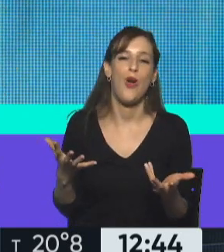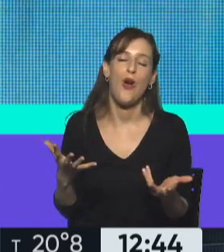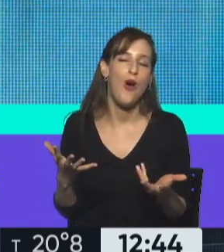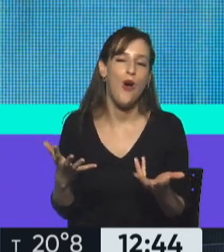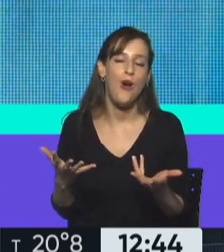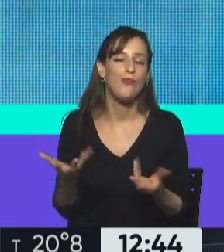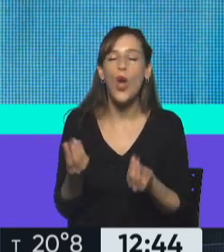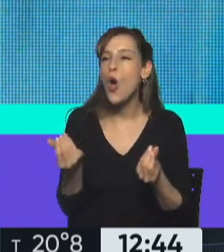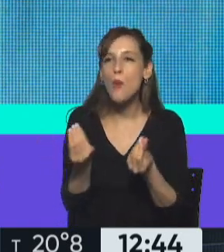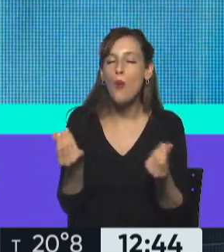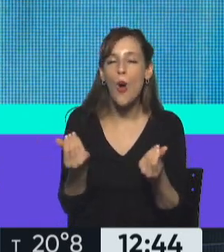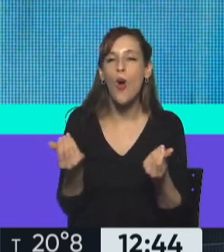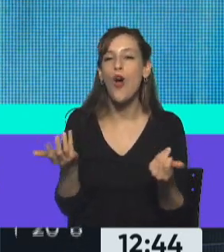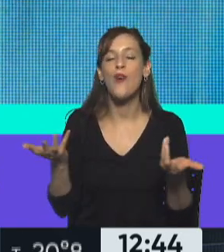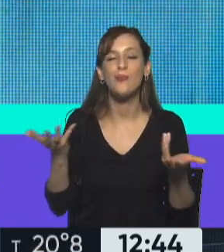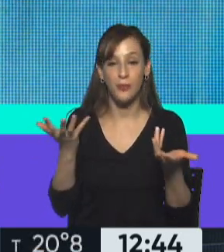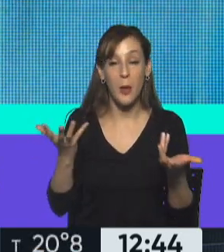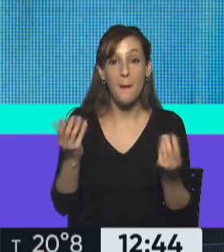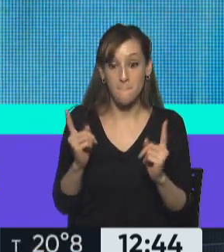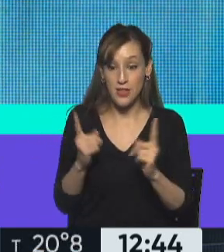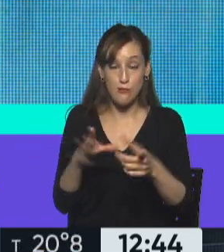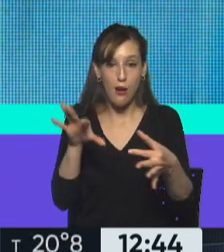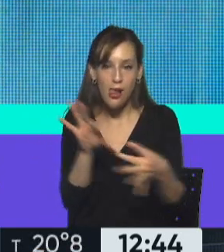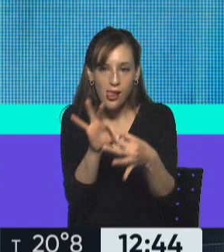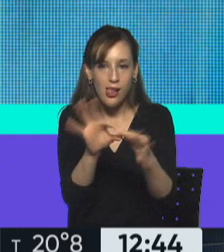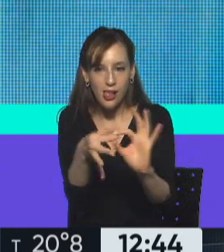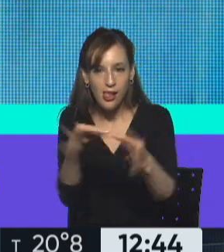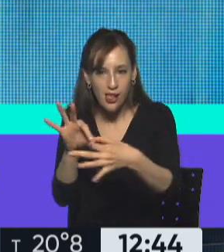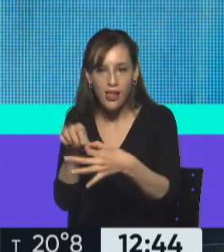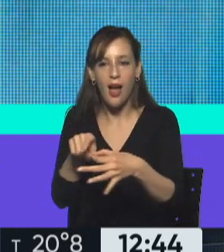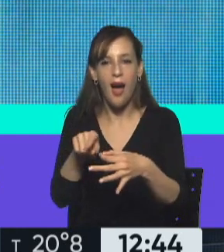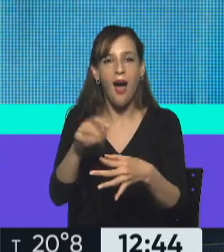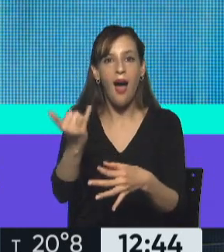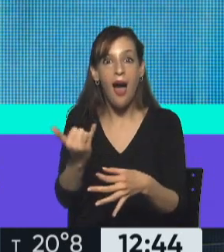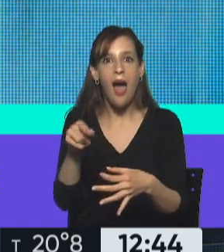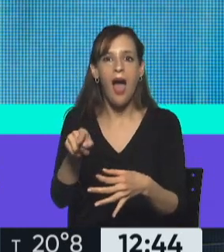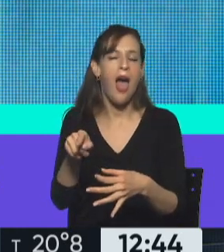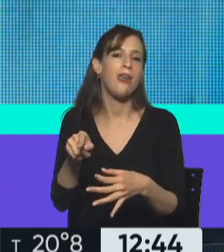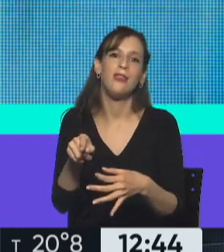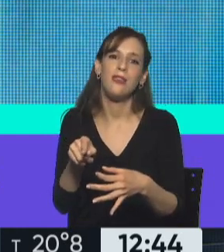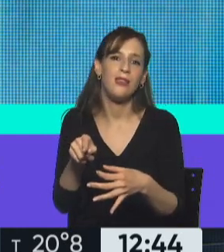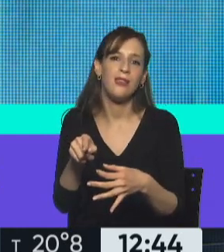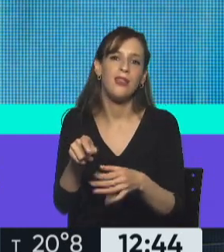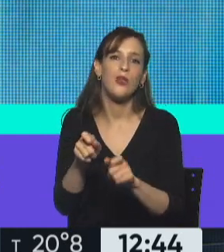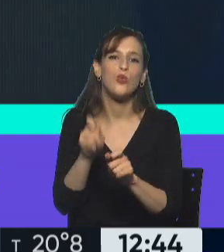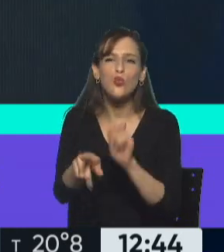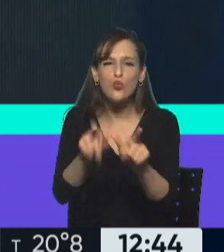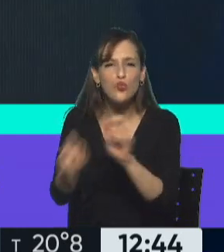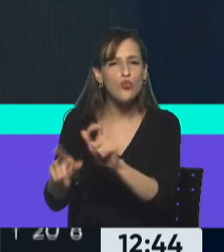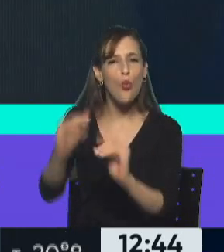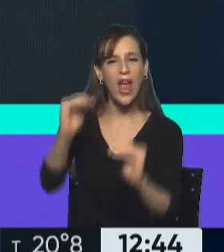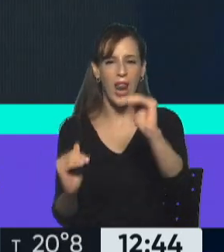porque estos y estas aleaciones tienen muchísimos sistemas de diferentes de equilibrio